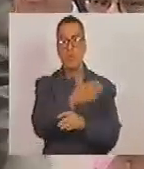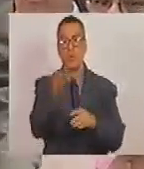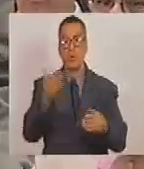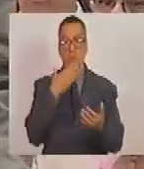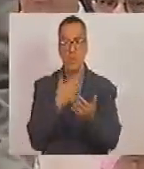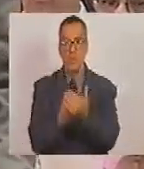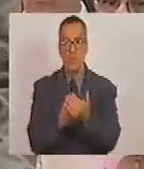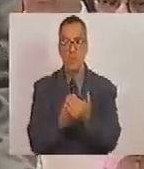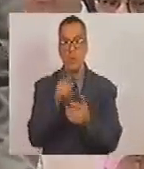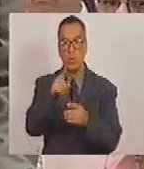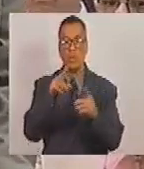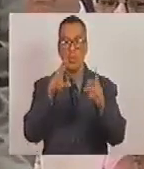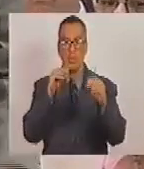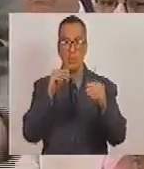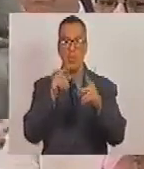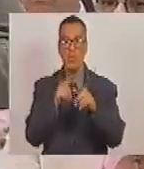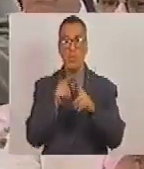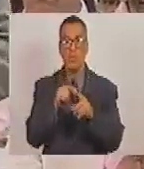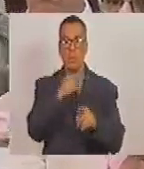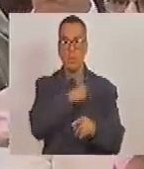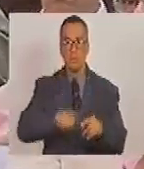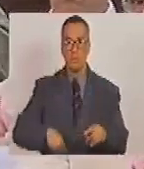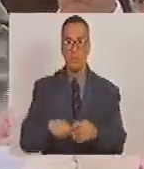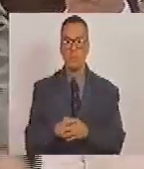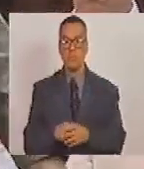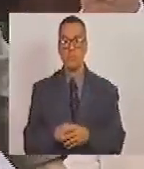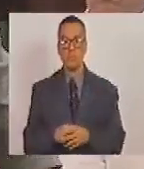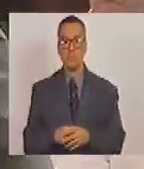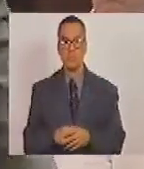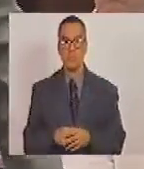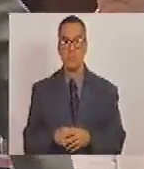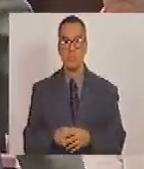Muchas gracias por el derecho de palabra, señor presidente.